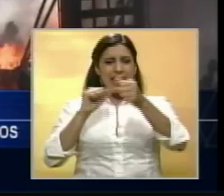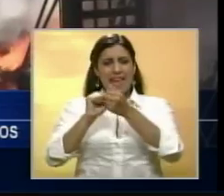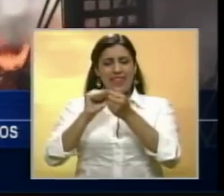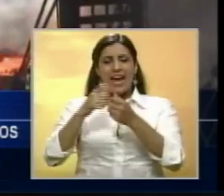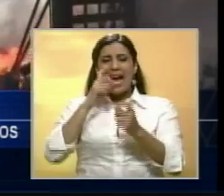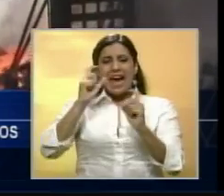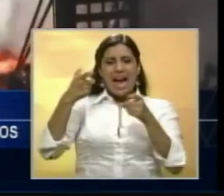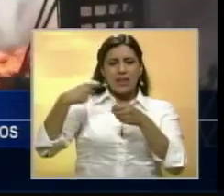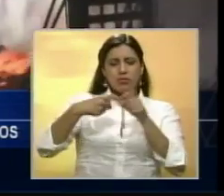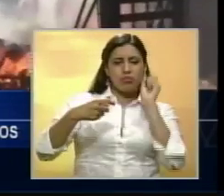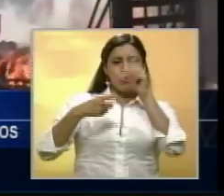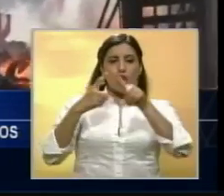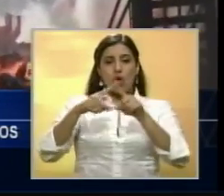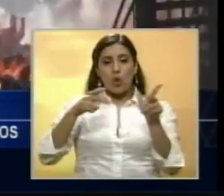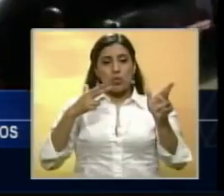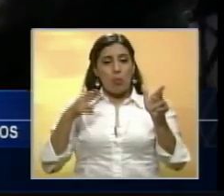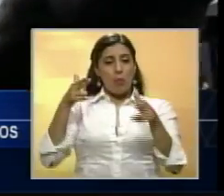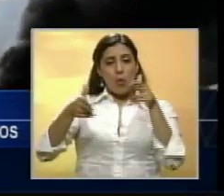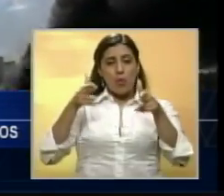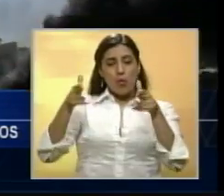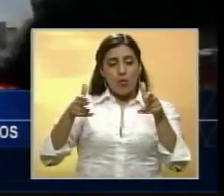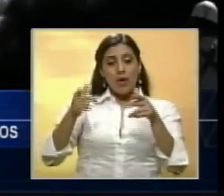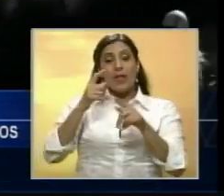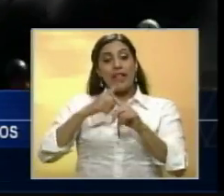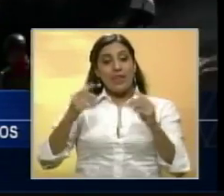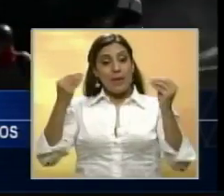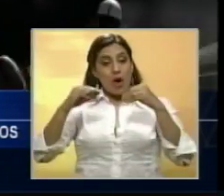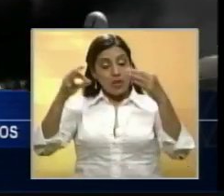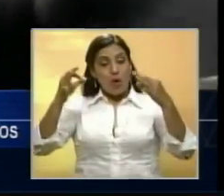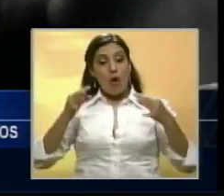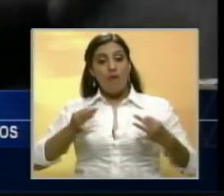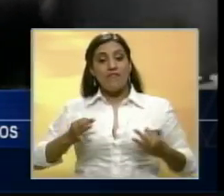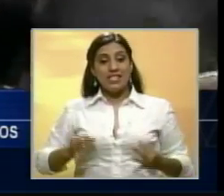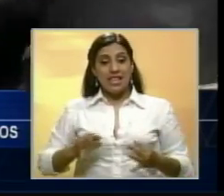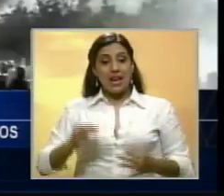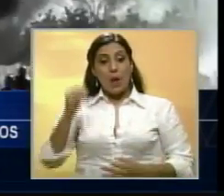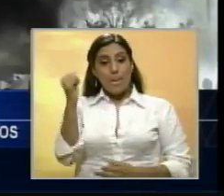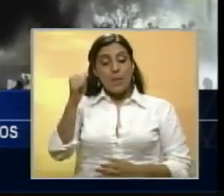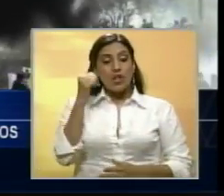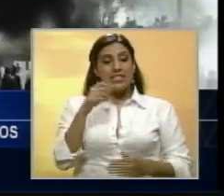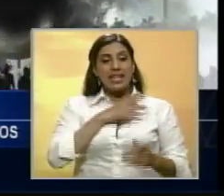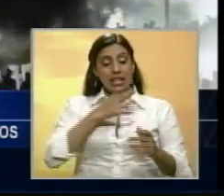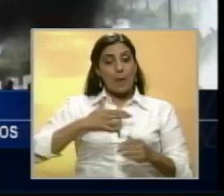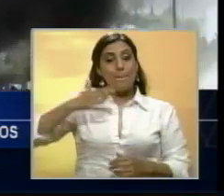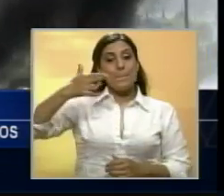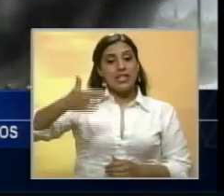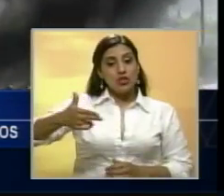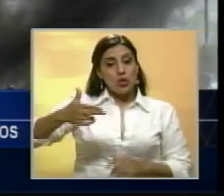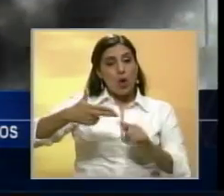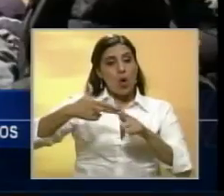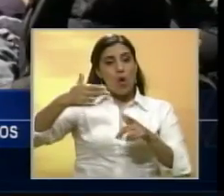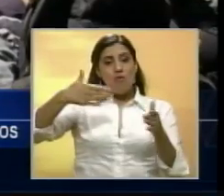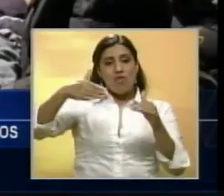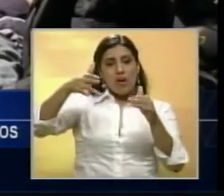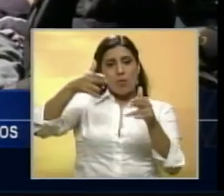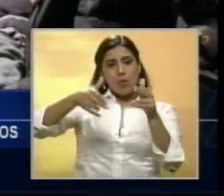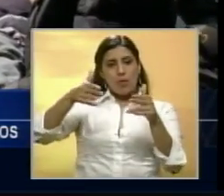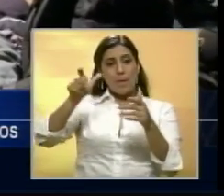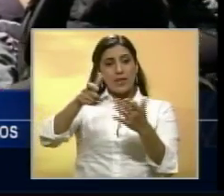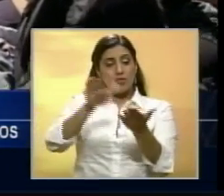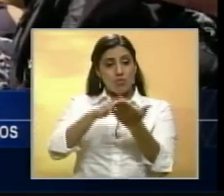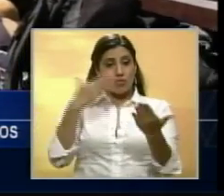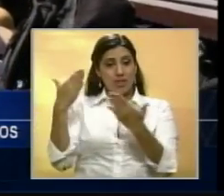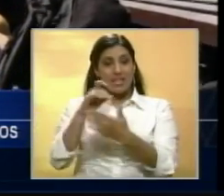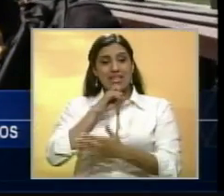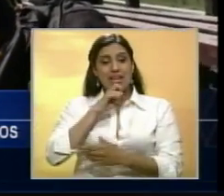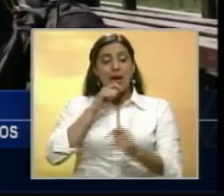gases lacrimógenos e incluso armas de fuego. De acuerdo con fuentes oficiales, la policía estaba armada durante el desalojo. Entre los fallecidos